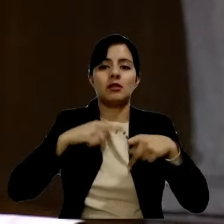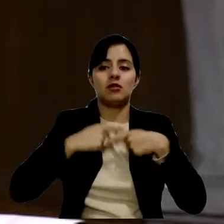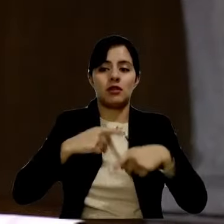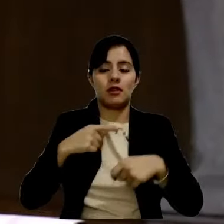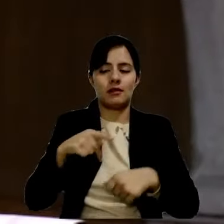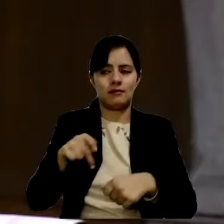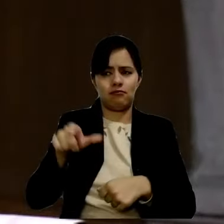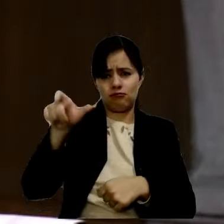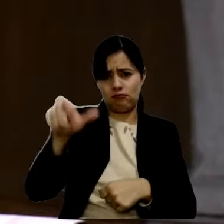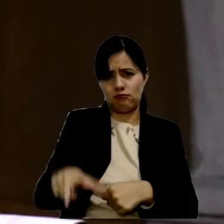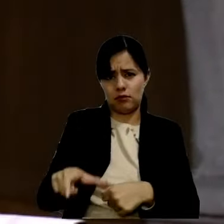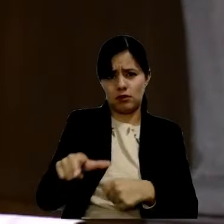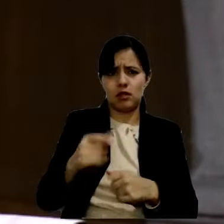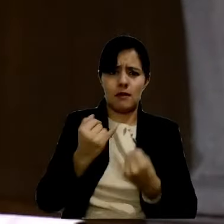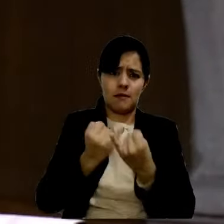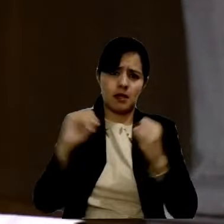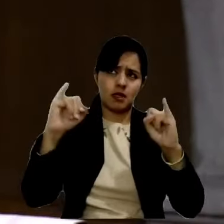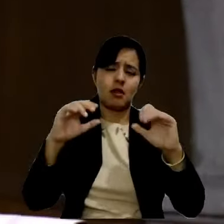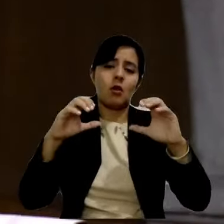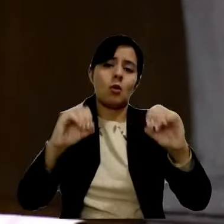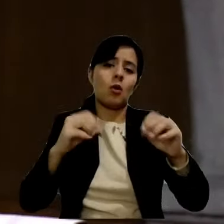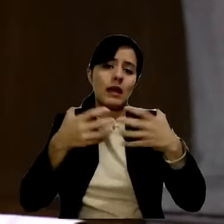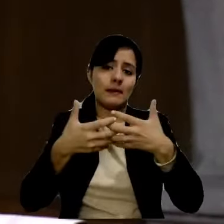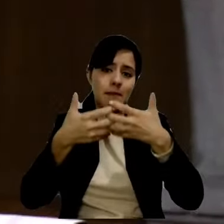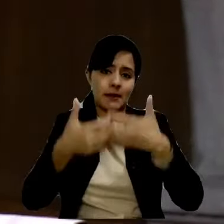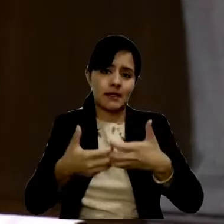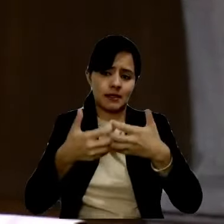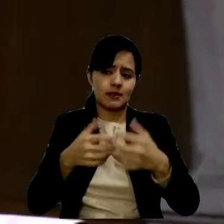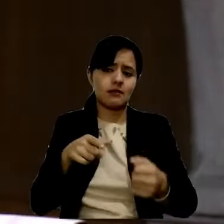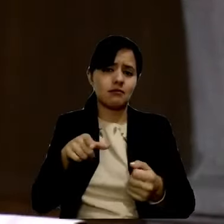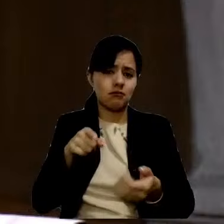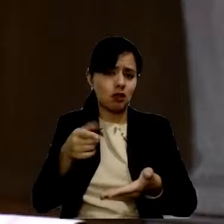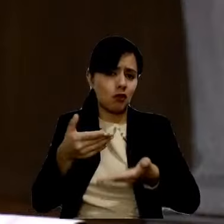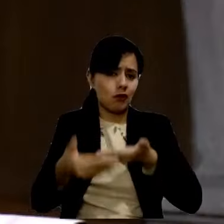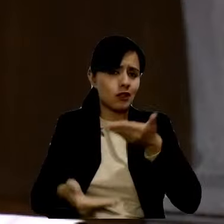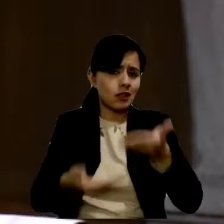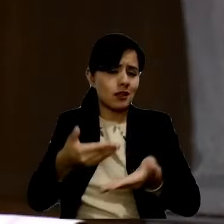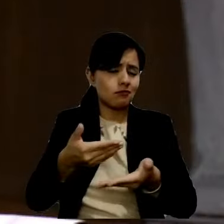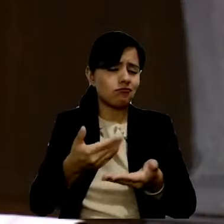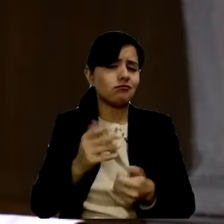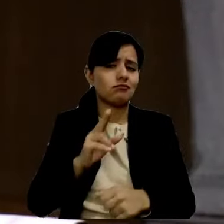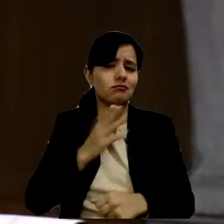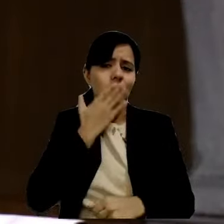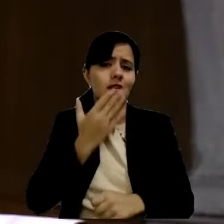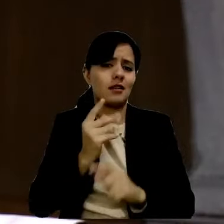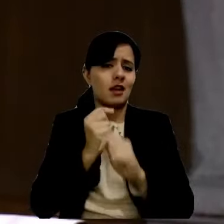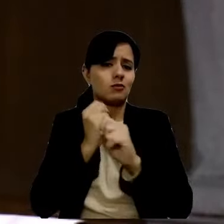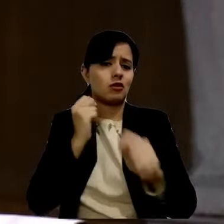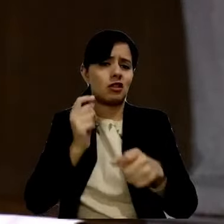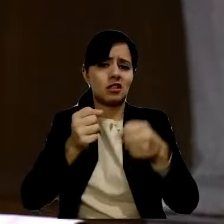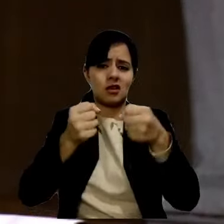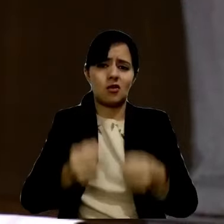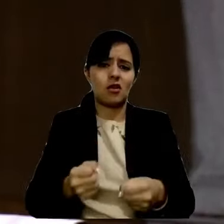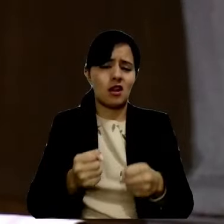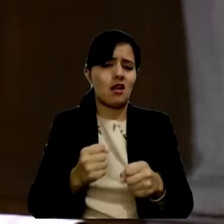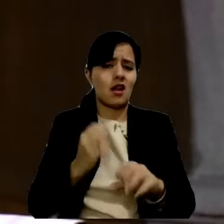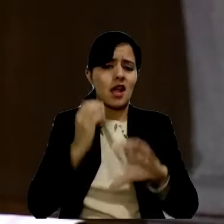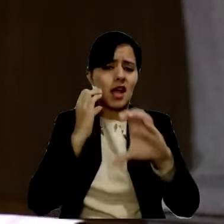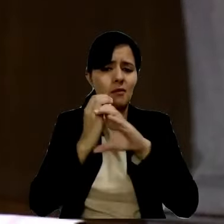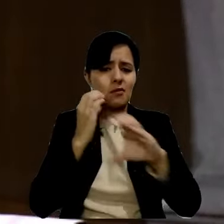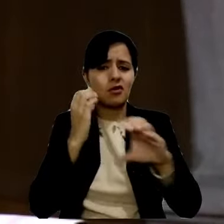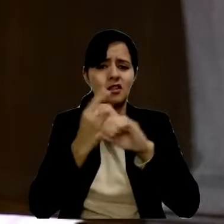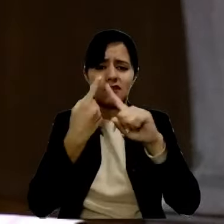Morales que ofrezcan un servicio seguro de calidad y eficiente con unidades limpias cómodas y